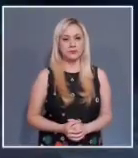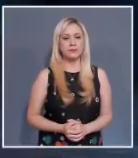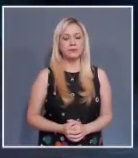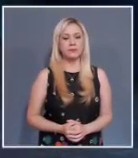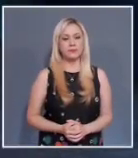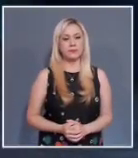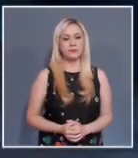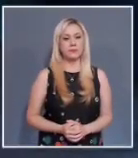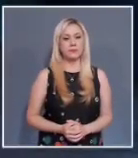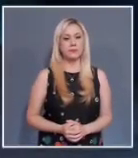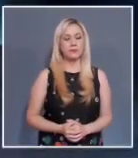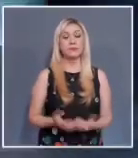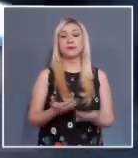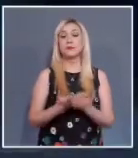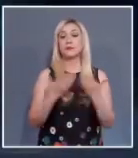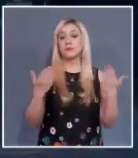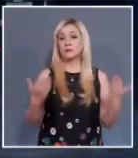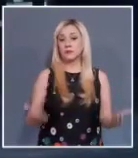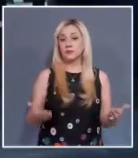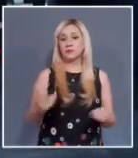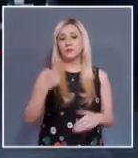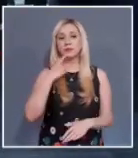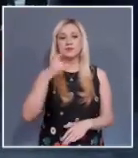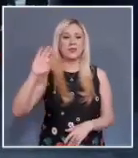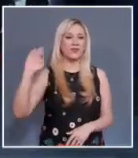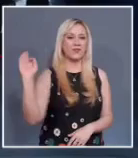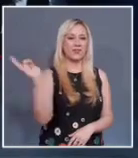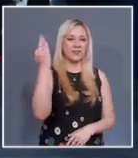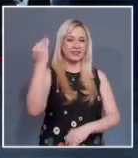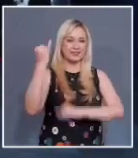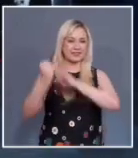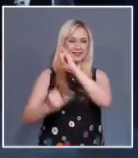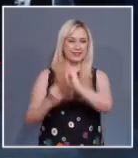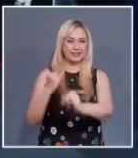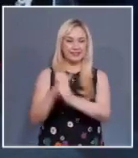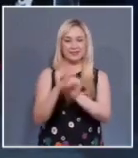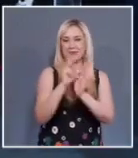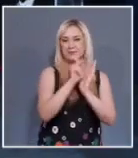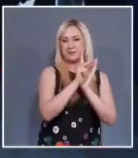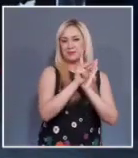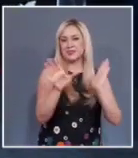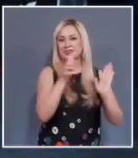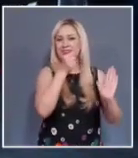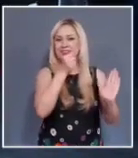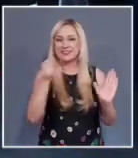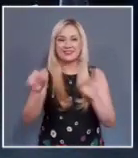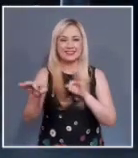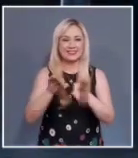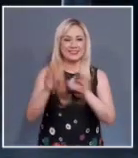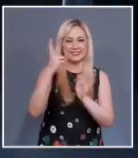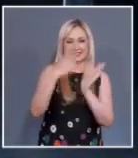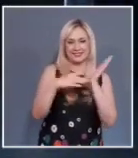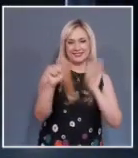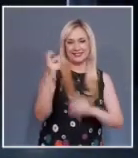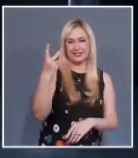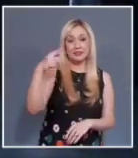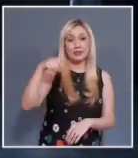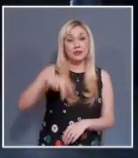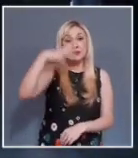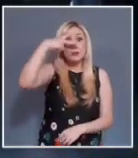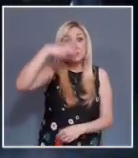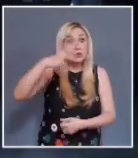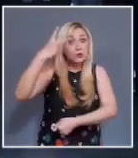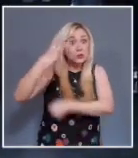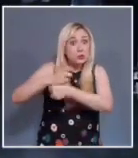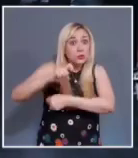De acuerdo con la Federación Internacional de Periodistas, en 2022 México fue el segundo país del mundo en el que